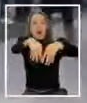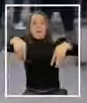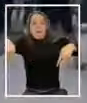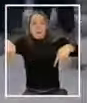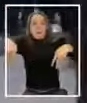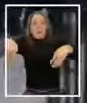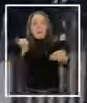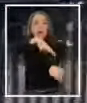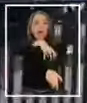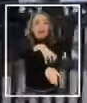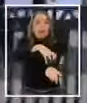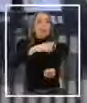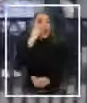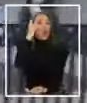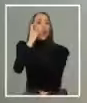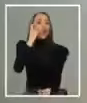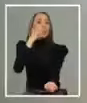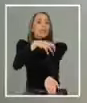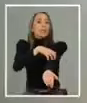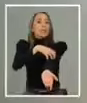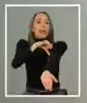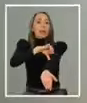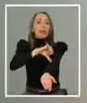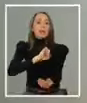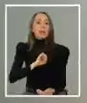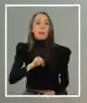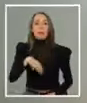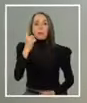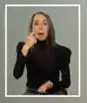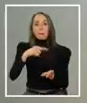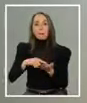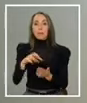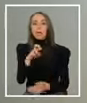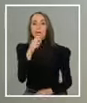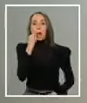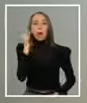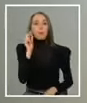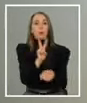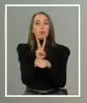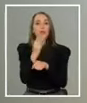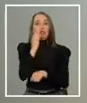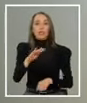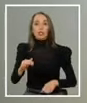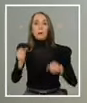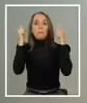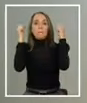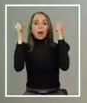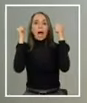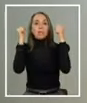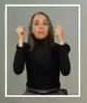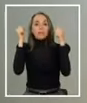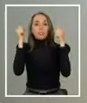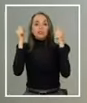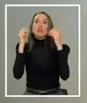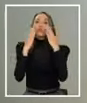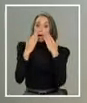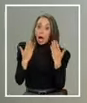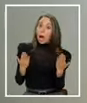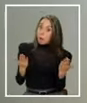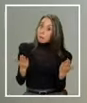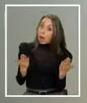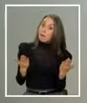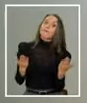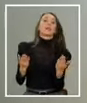de la región de O'Higgins y la capital. Hoy, más de 1000 apoderados, profesores y niños se manifestaron en un gesto amable